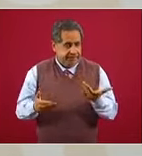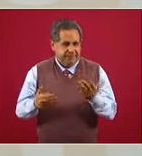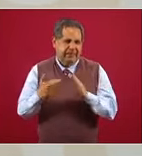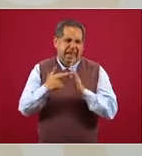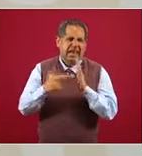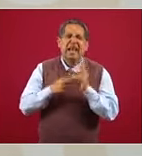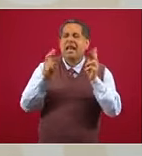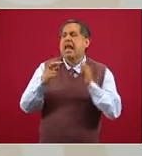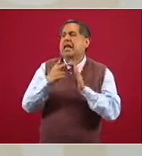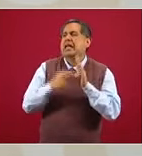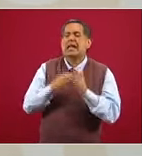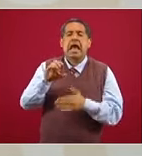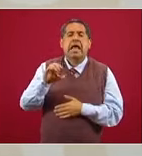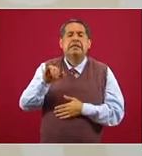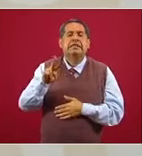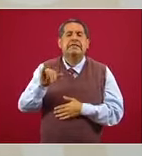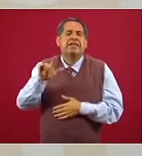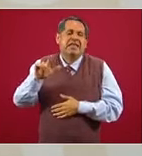civiles, digamos, de